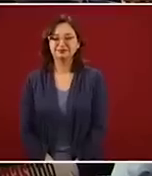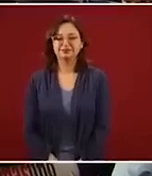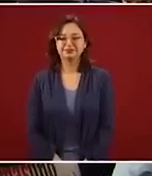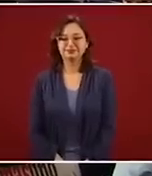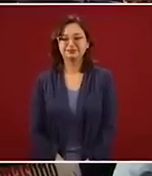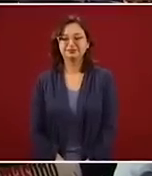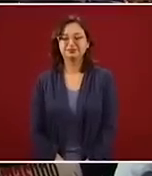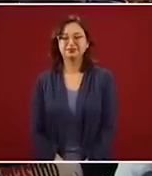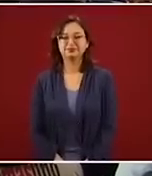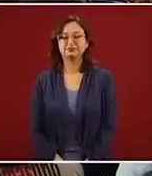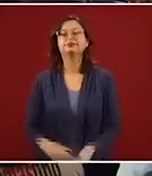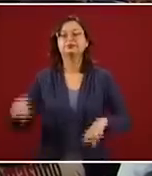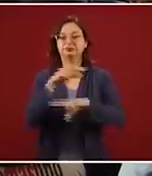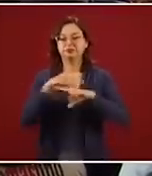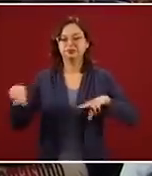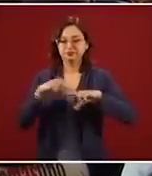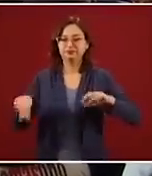El boleto tendría esto.